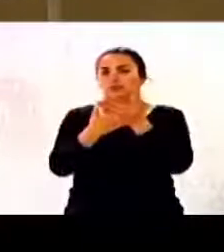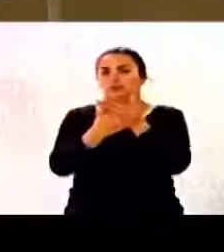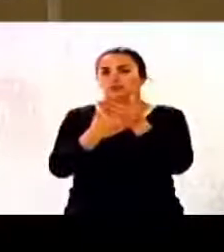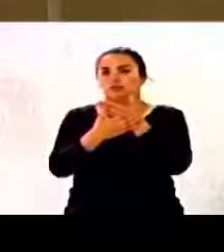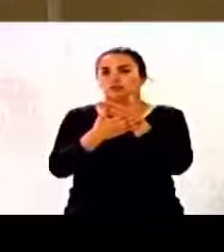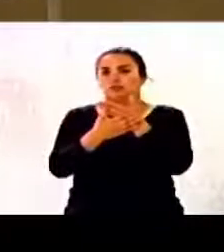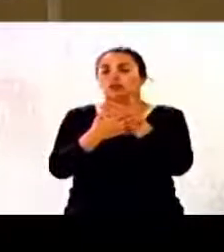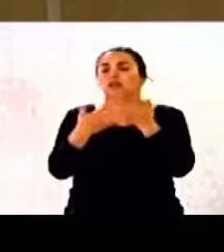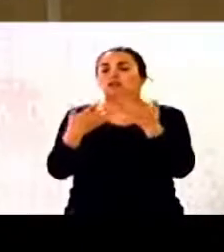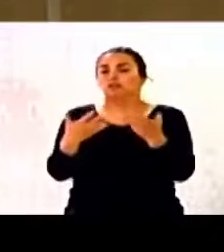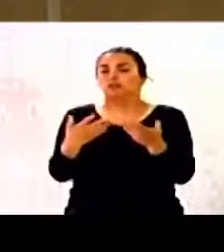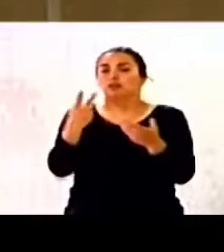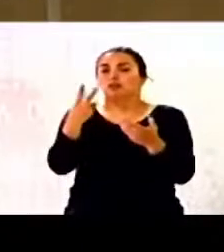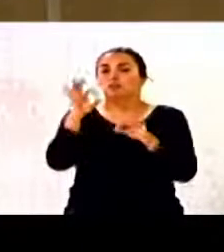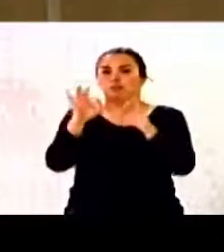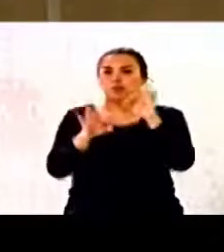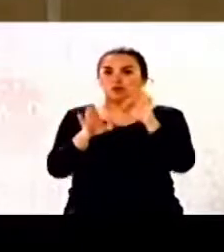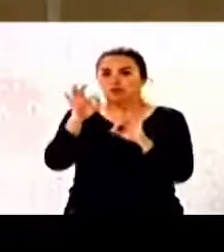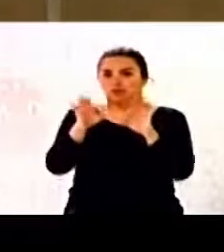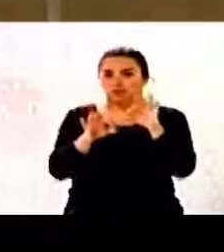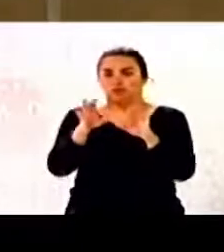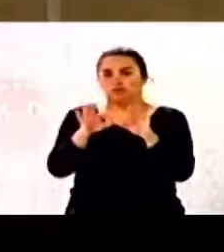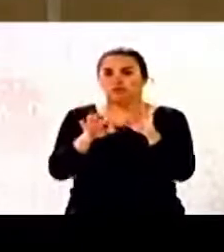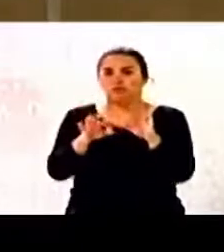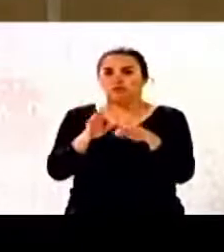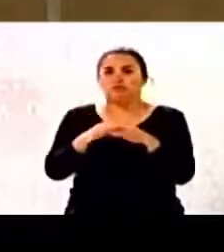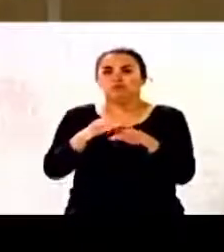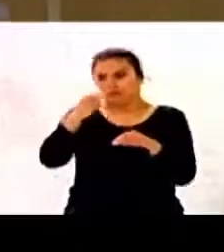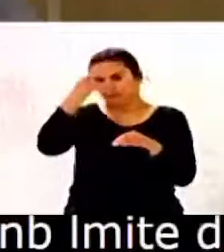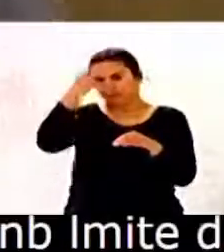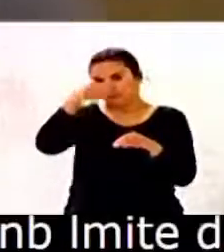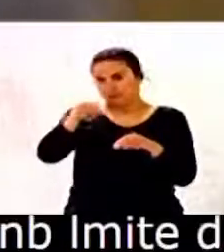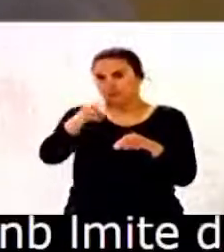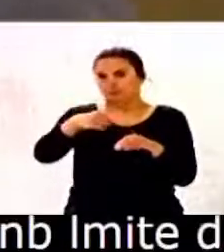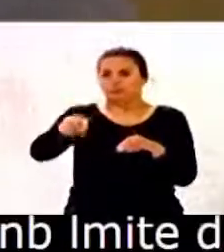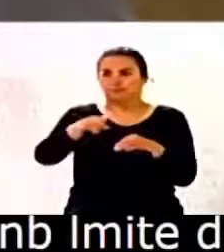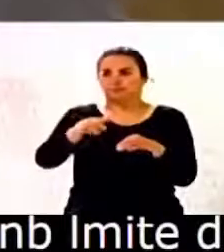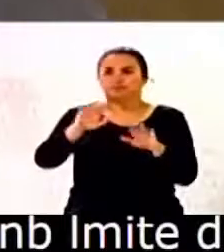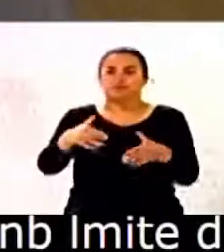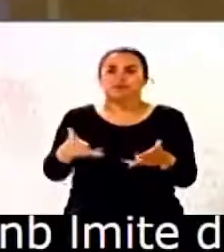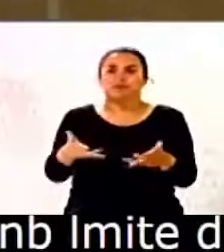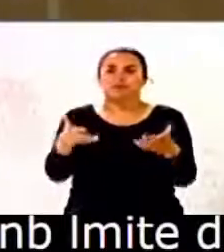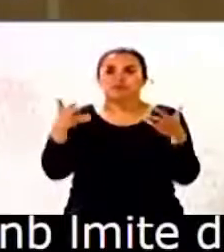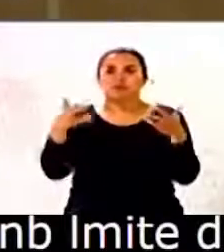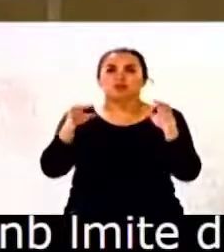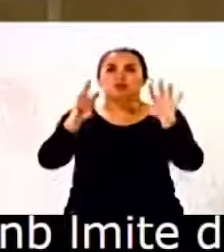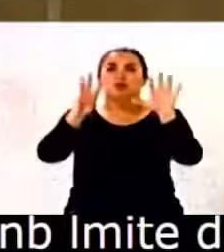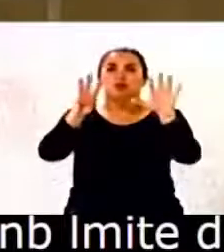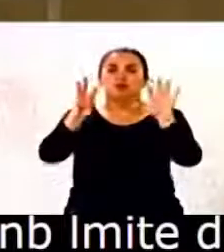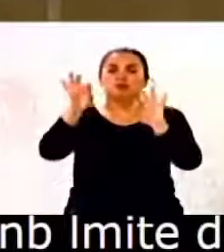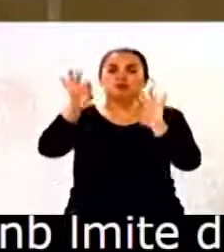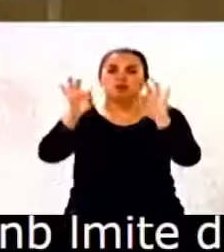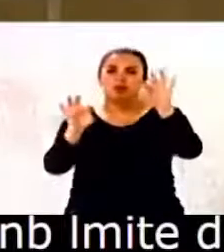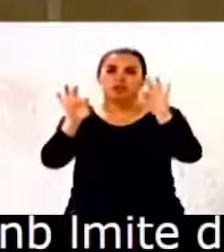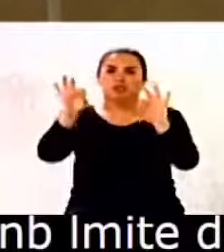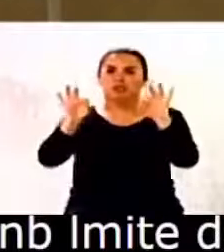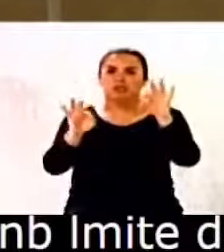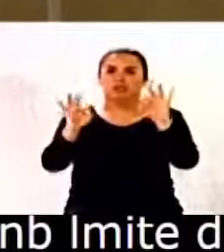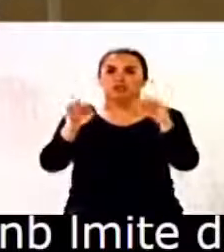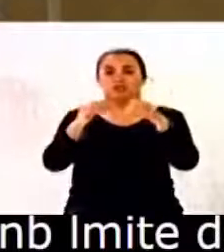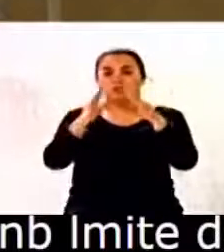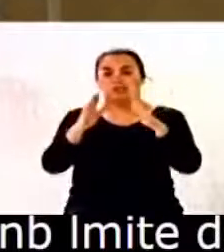límite del 2%, para que nos hagamos una idea, esto va a beneficiar al 8% de las